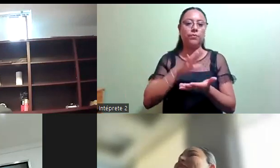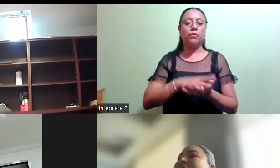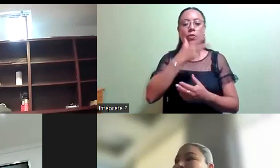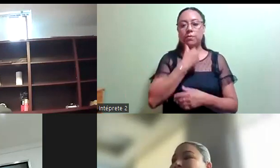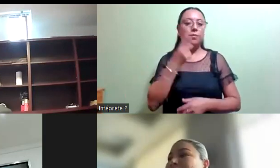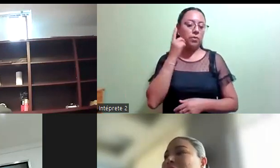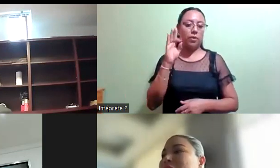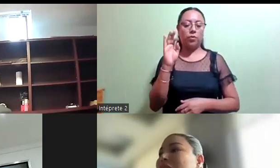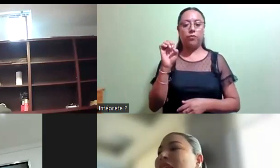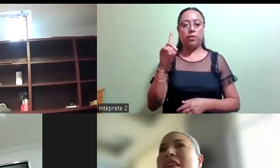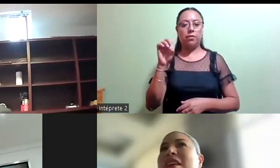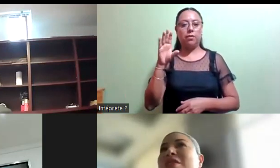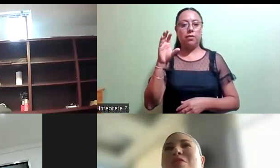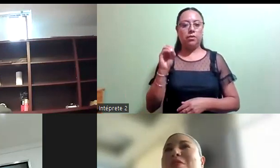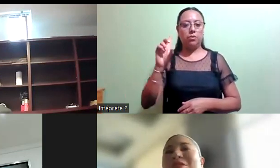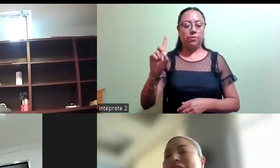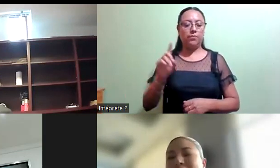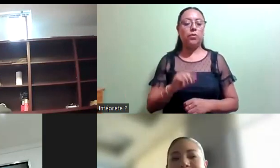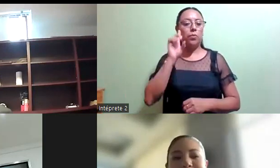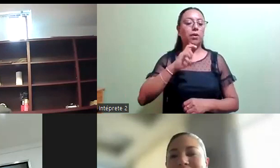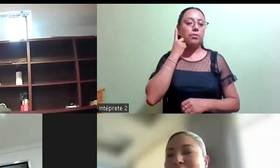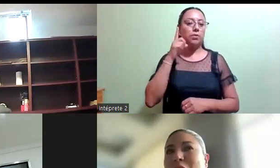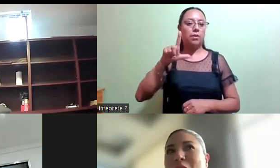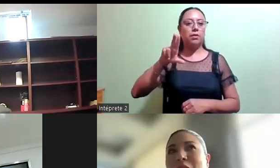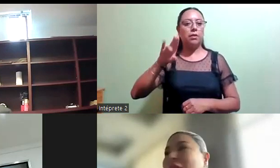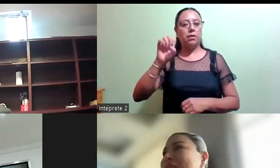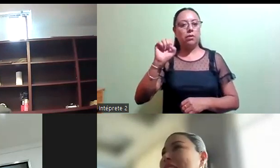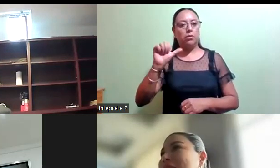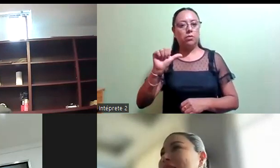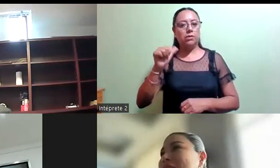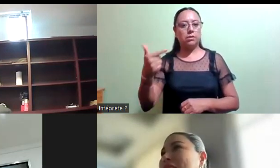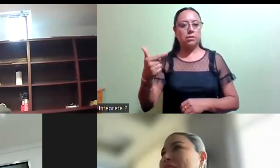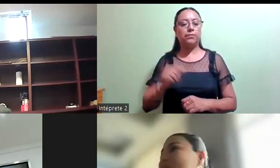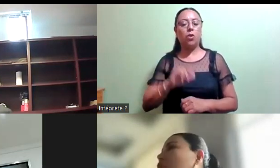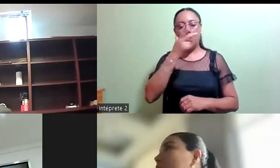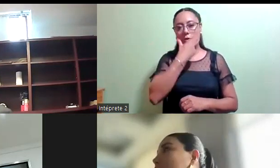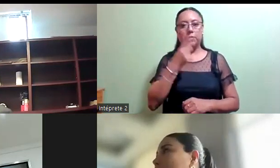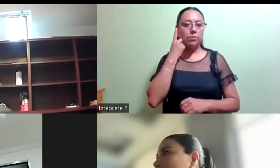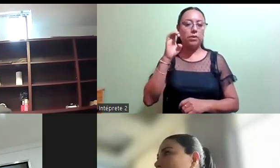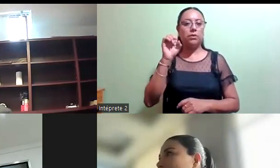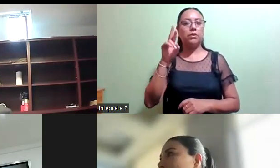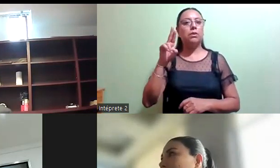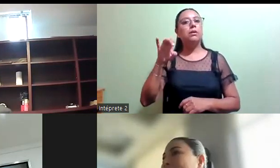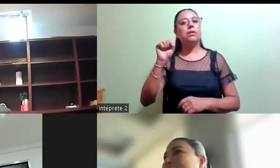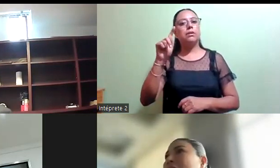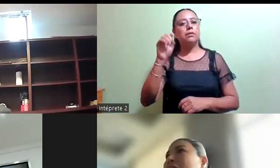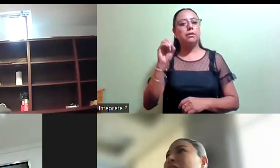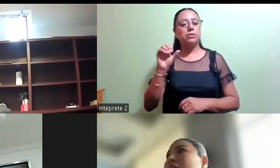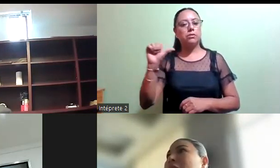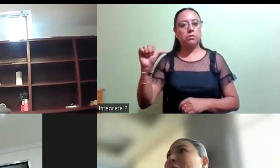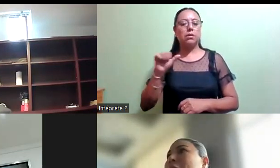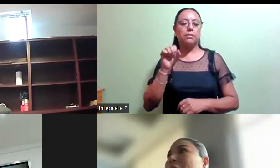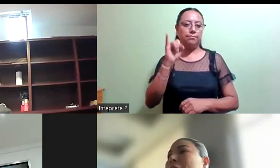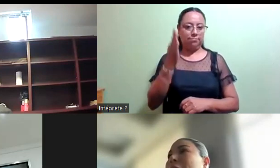Dorín Casar. Diputada Luisa Gutiérrez Ureña. Diputado Ernesto Larcón Jiménez. Ernesto Larcón, a favor.